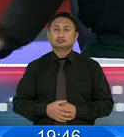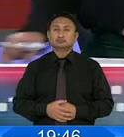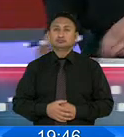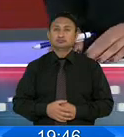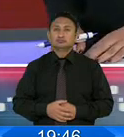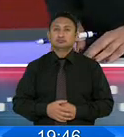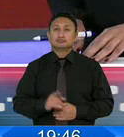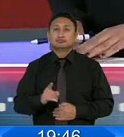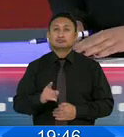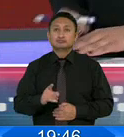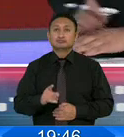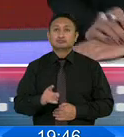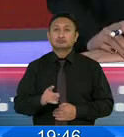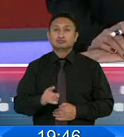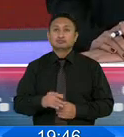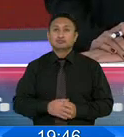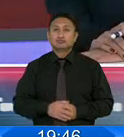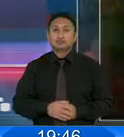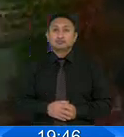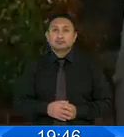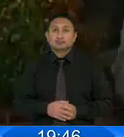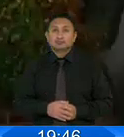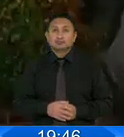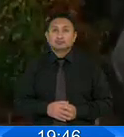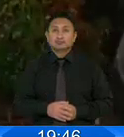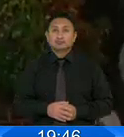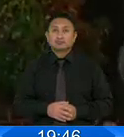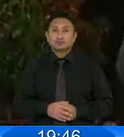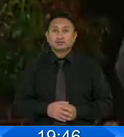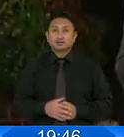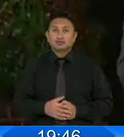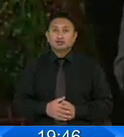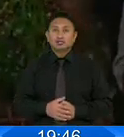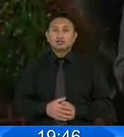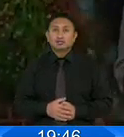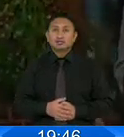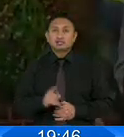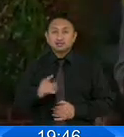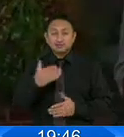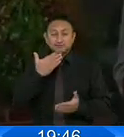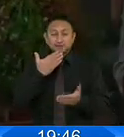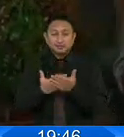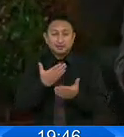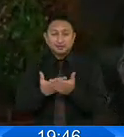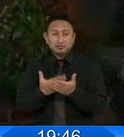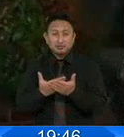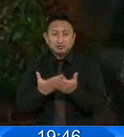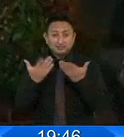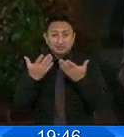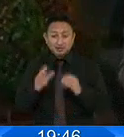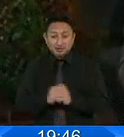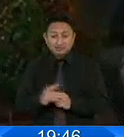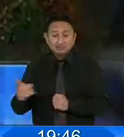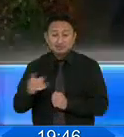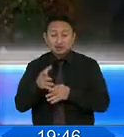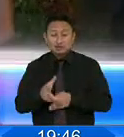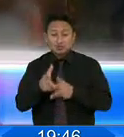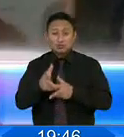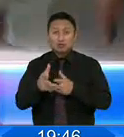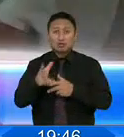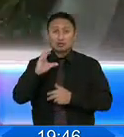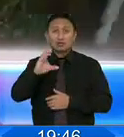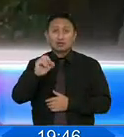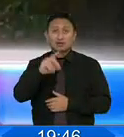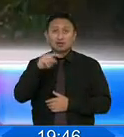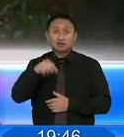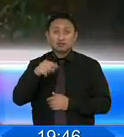Buenas noches, muchas gracias. Así es, culminó la caravana multitudinaria de la Alianza Partido Social Cristiano con Creo